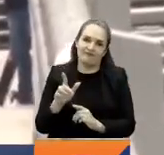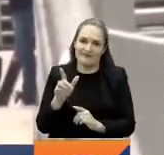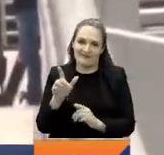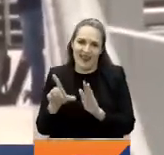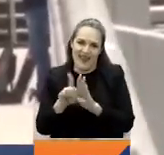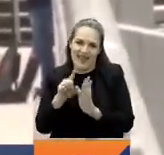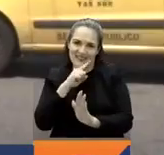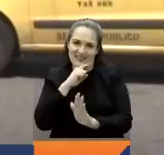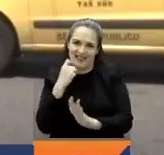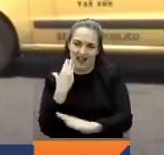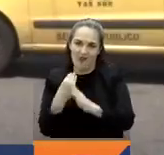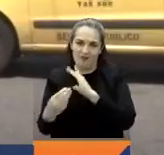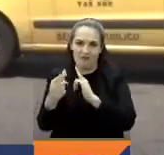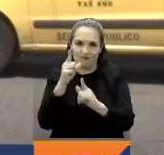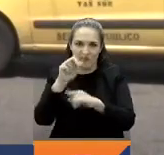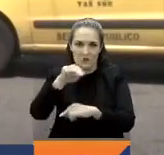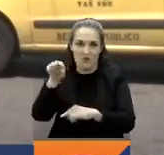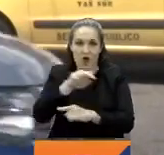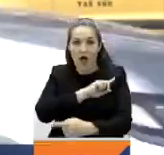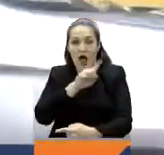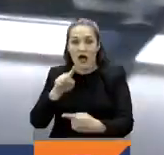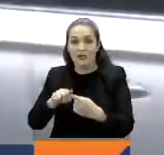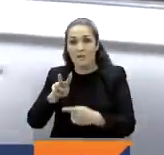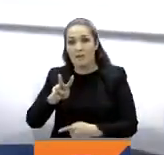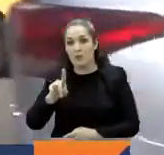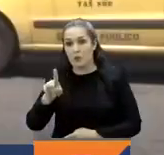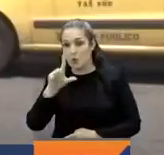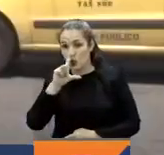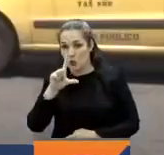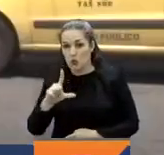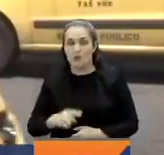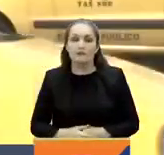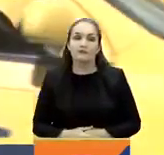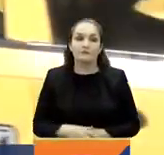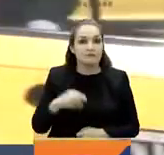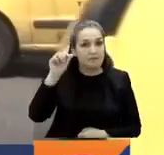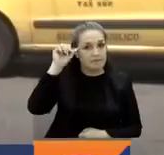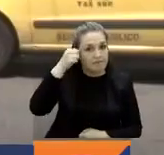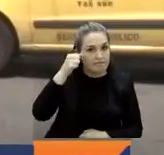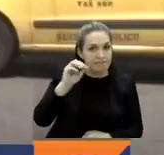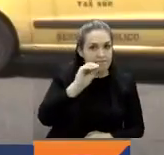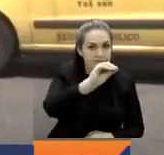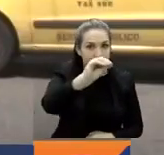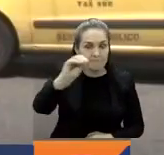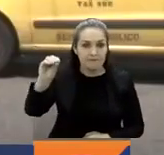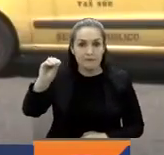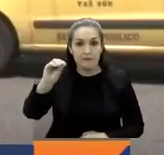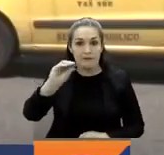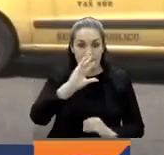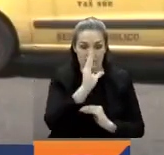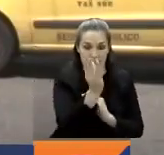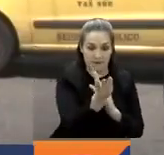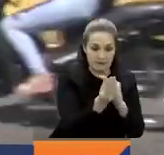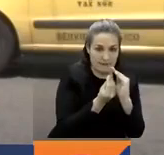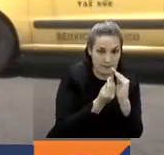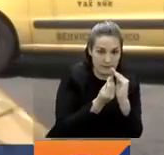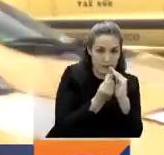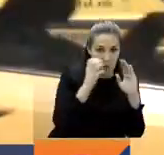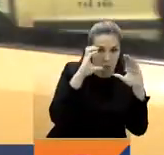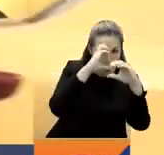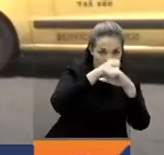de julio. Muy bien, es importante recordar que además de la extensión del toque de queda, la ley seca y la alerta